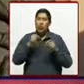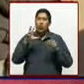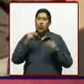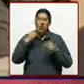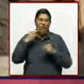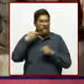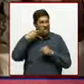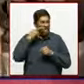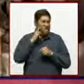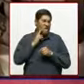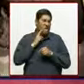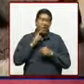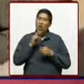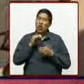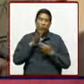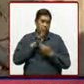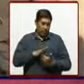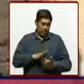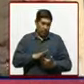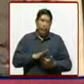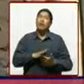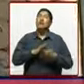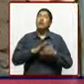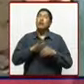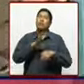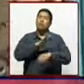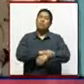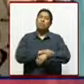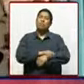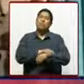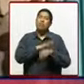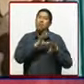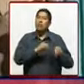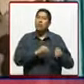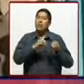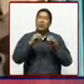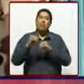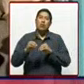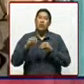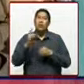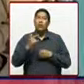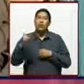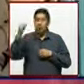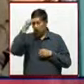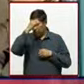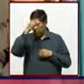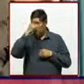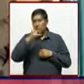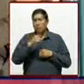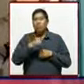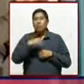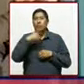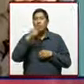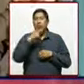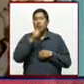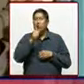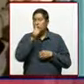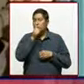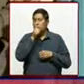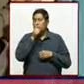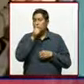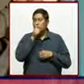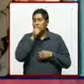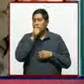Racismo y toda forma de discriminación. El aprehendido ha sido trasladado a la FILCE de la ciudad de El Alto, donde se acogió a su derecho al